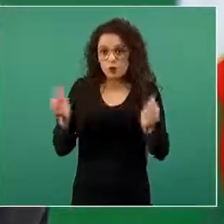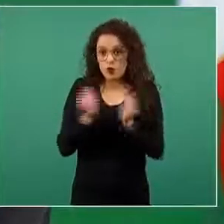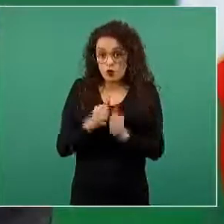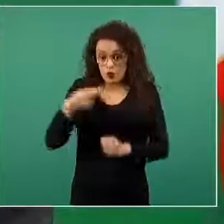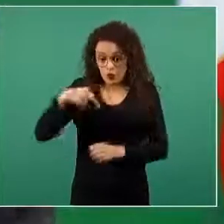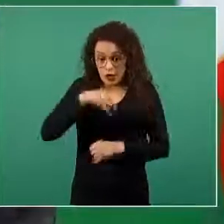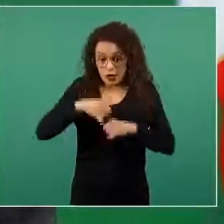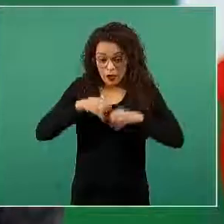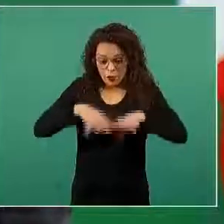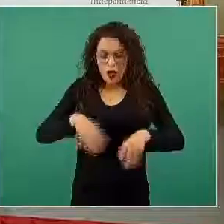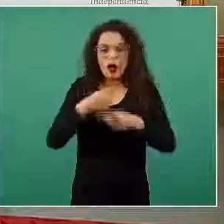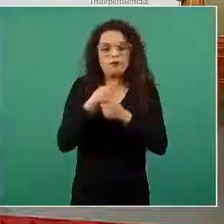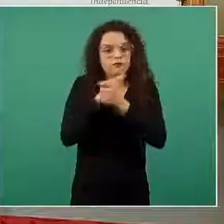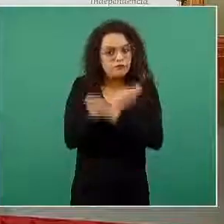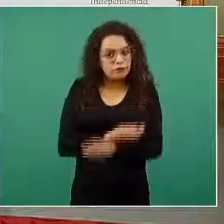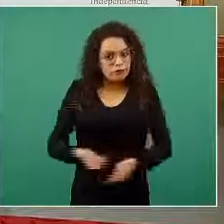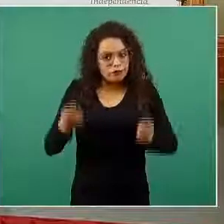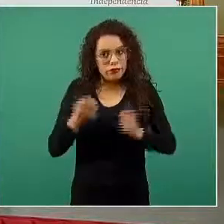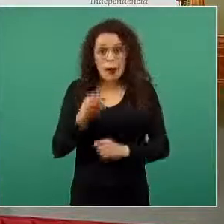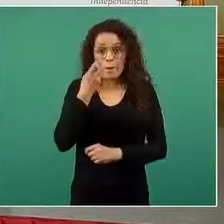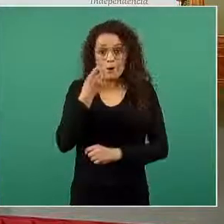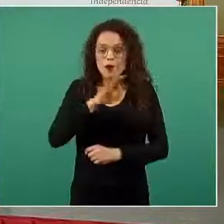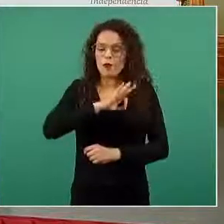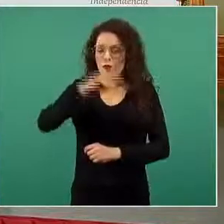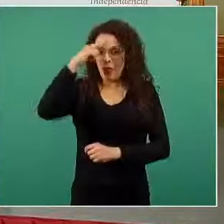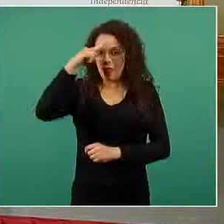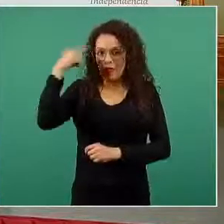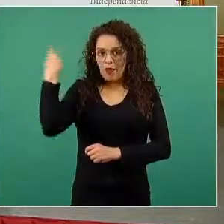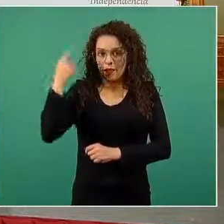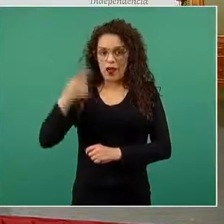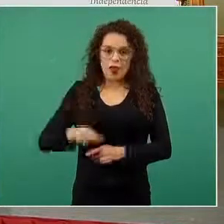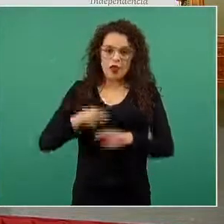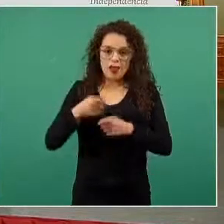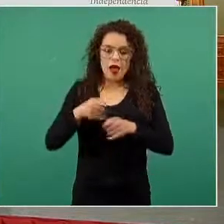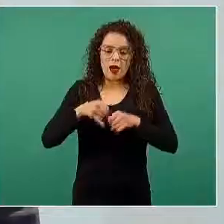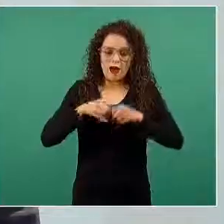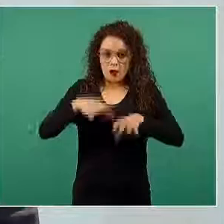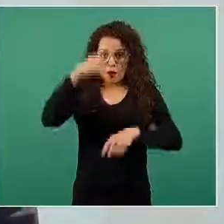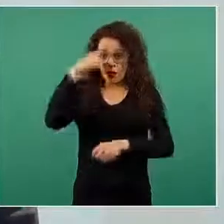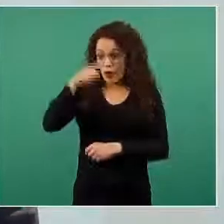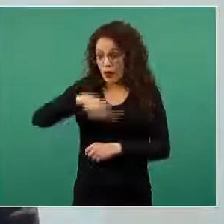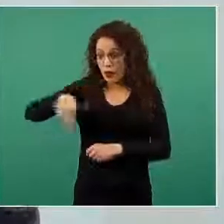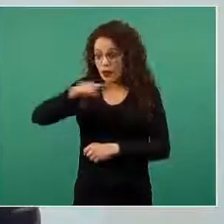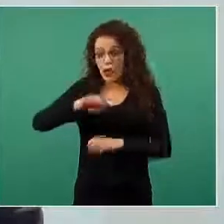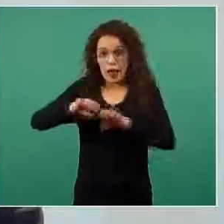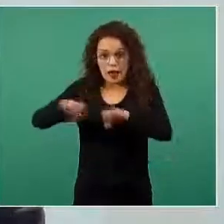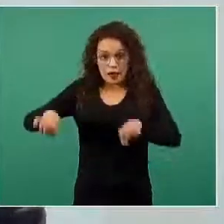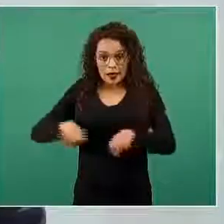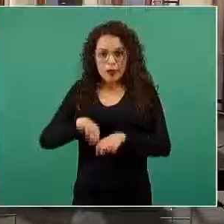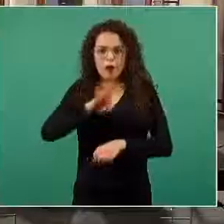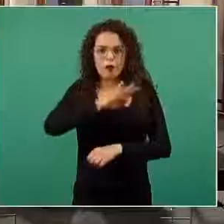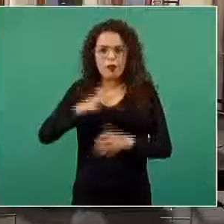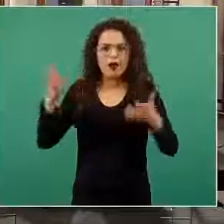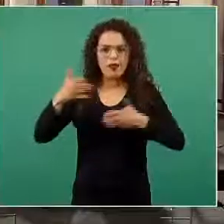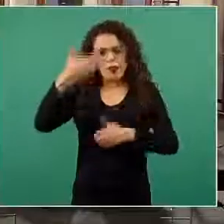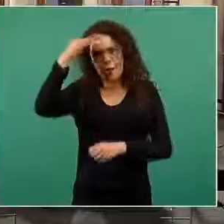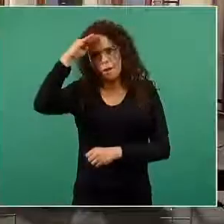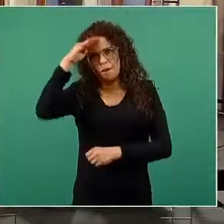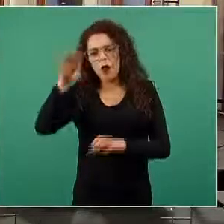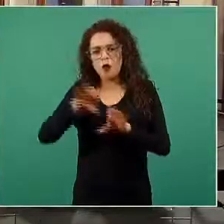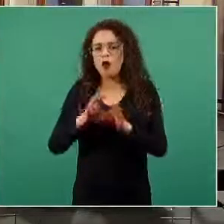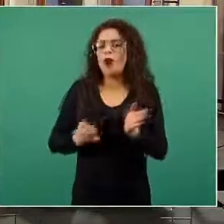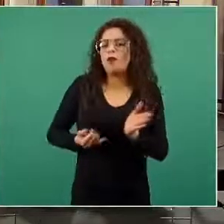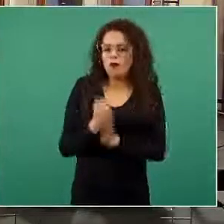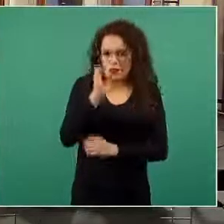y entonces fue por eso que pudimos tener esta penetración y esta toma de decisiones en equipo. Muchas